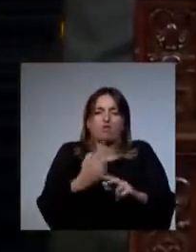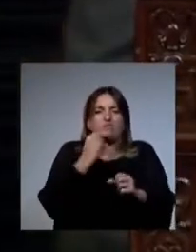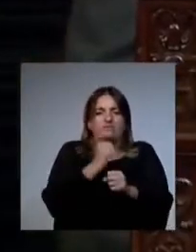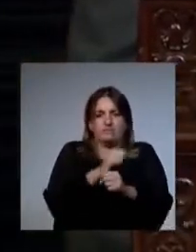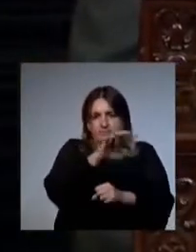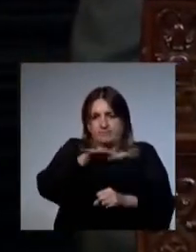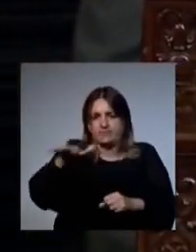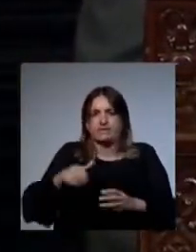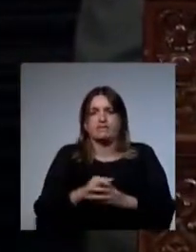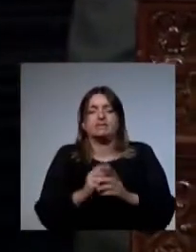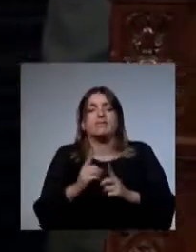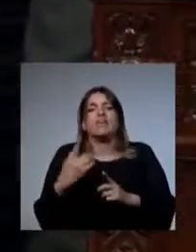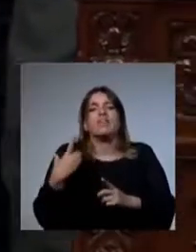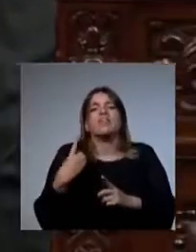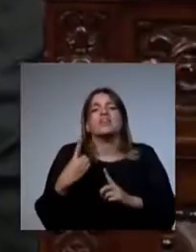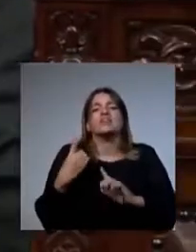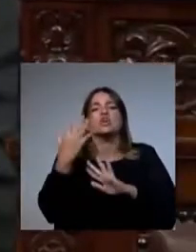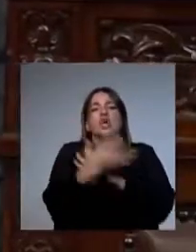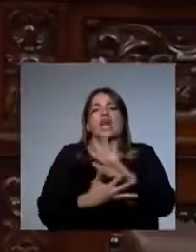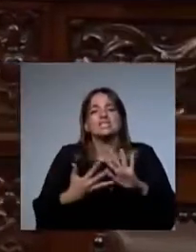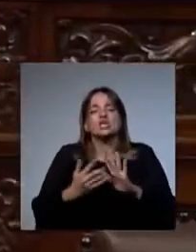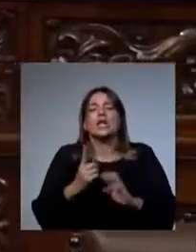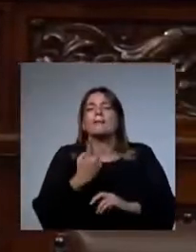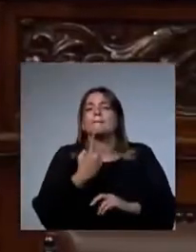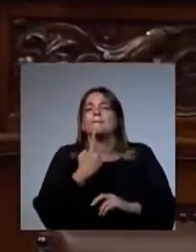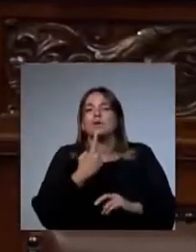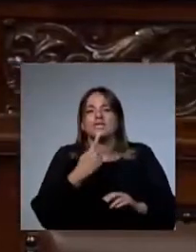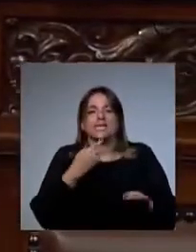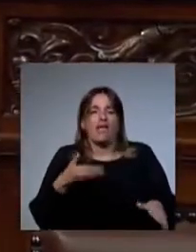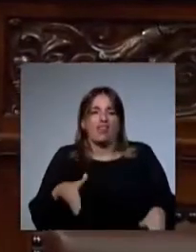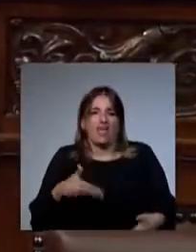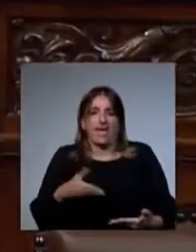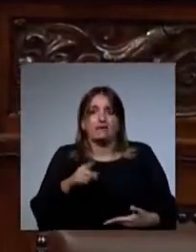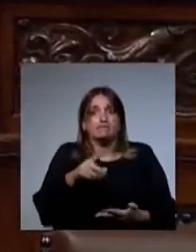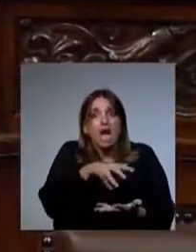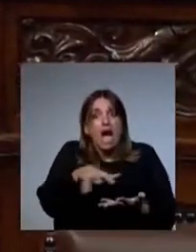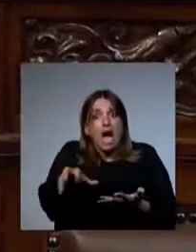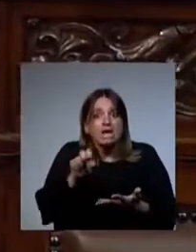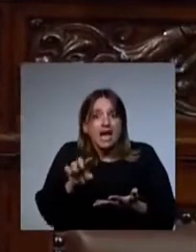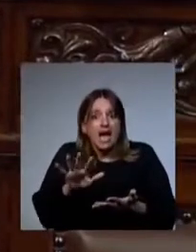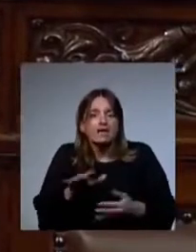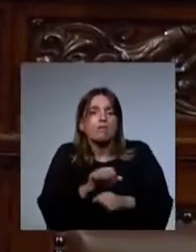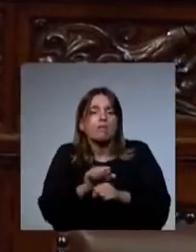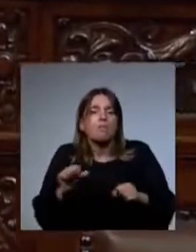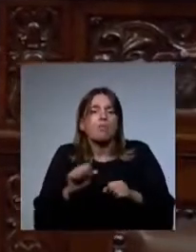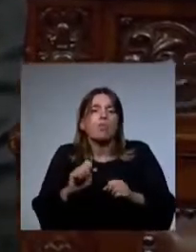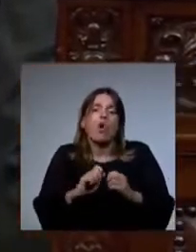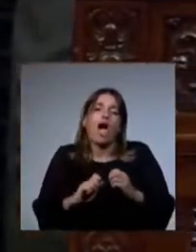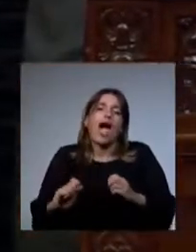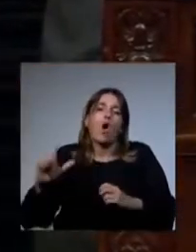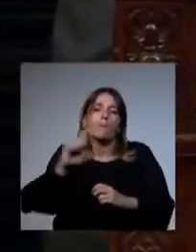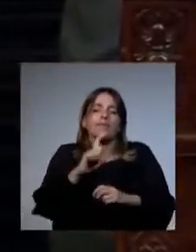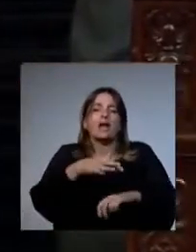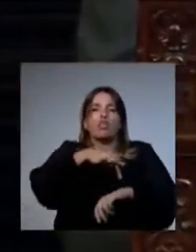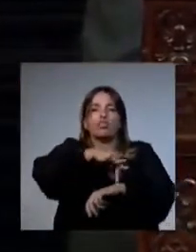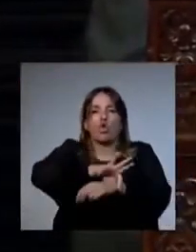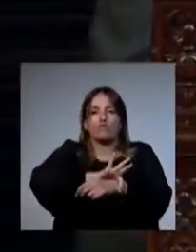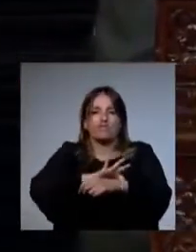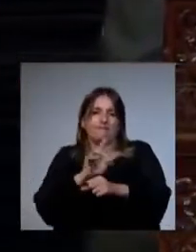Se creó la Dirección Nacional de Política de Género y en esa área se logró incrementar el número de